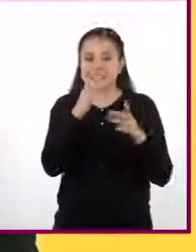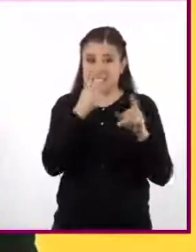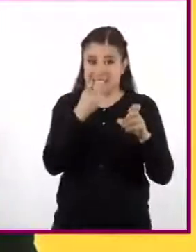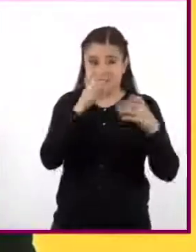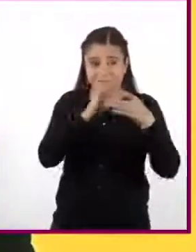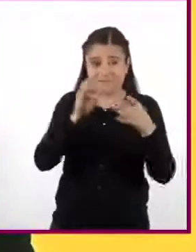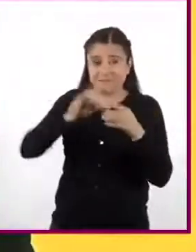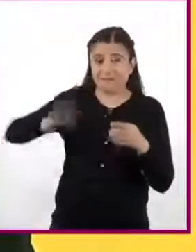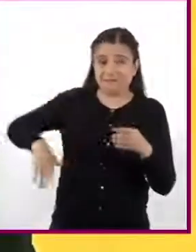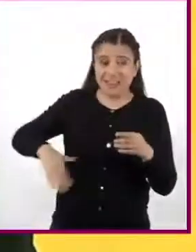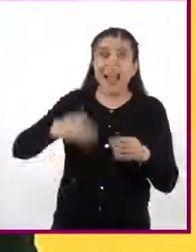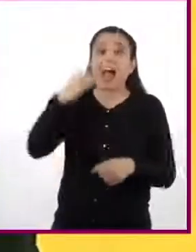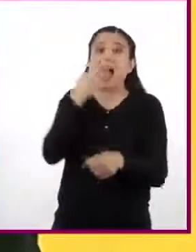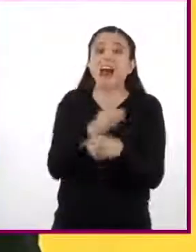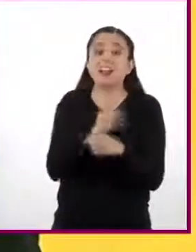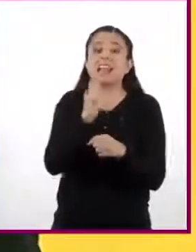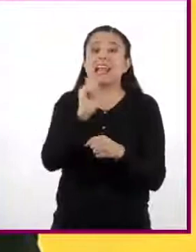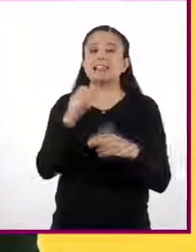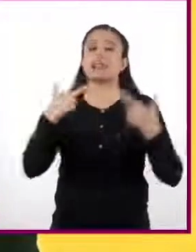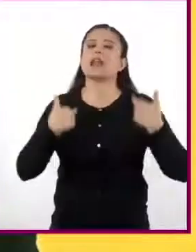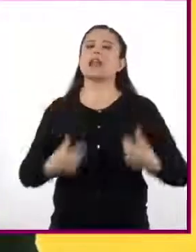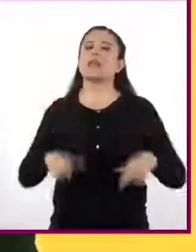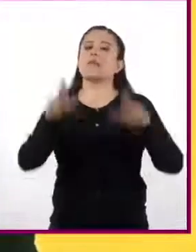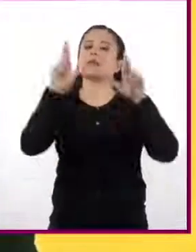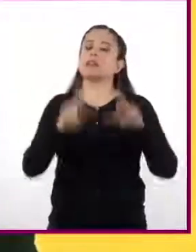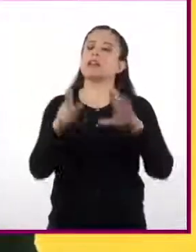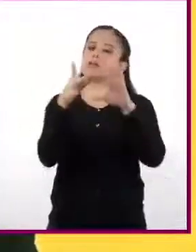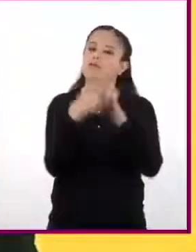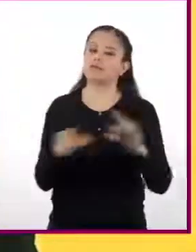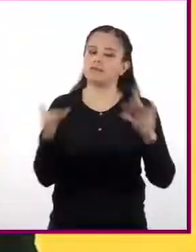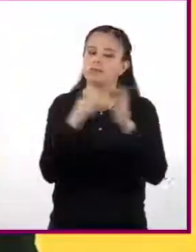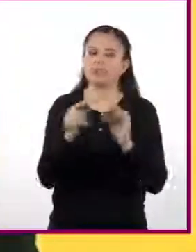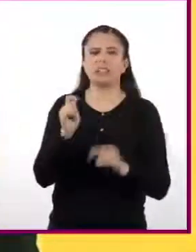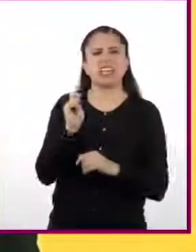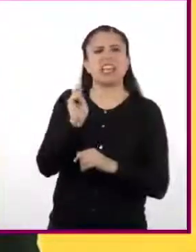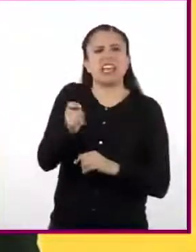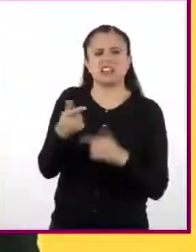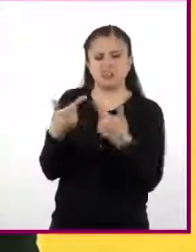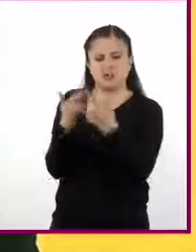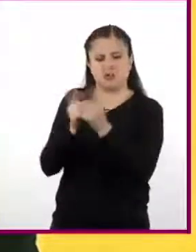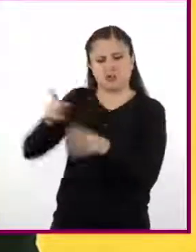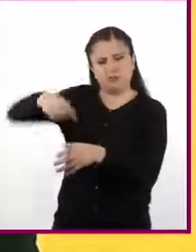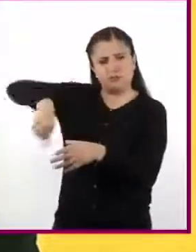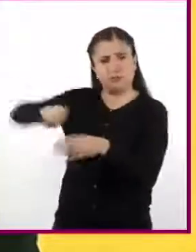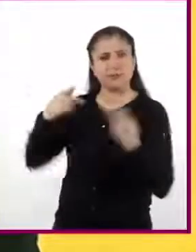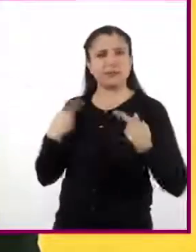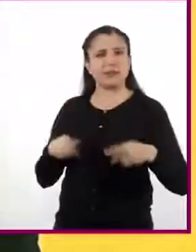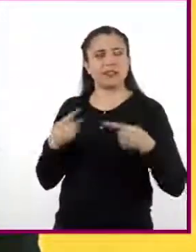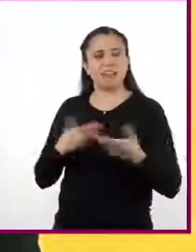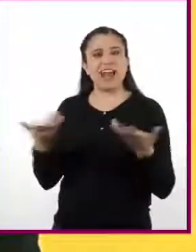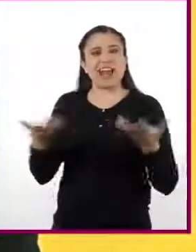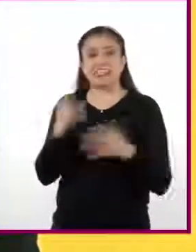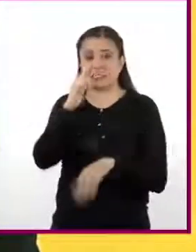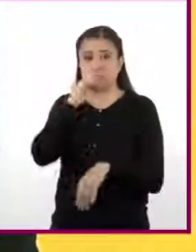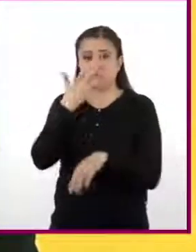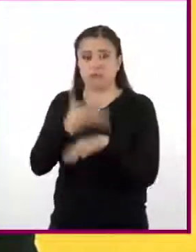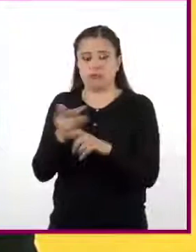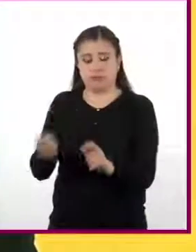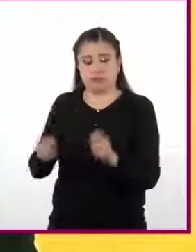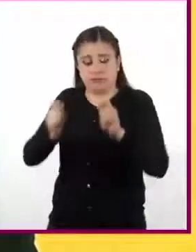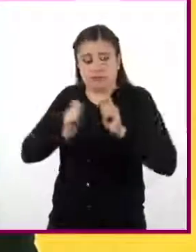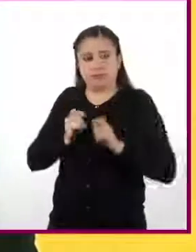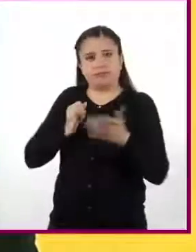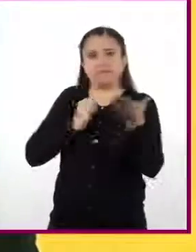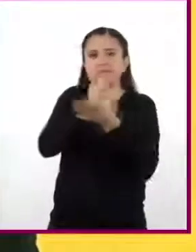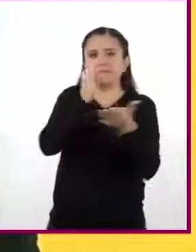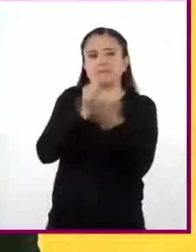sesión verán el principio de representatividad, que se refiere a que un grupo de personas serán las encargadas de tomar las decisiones